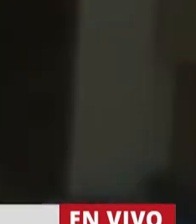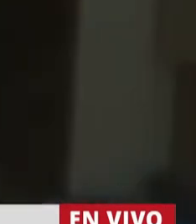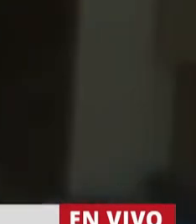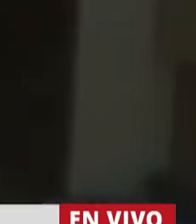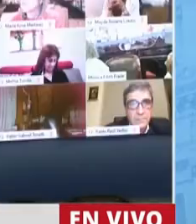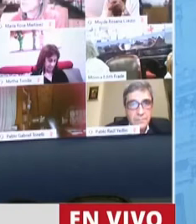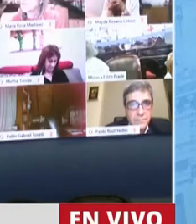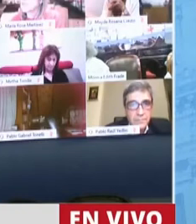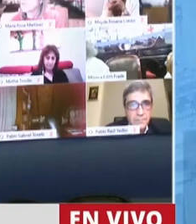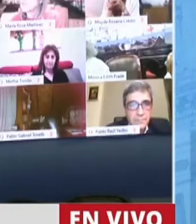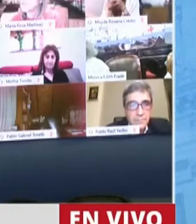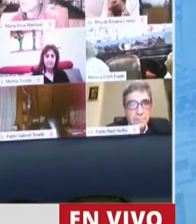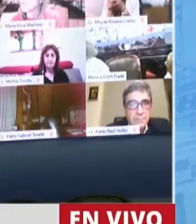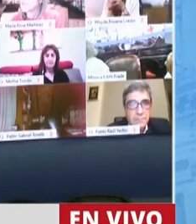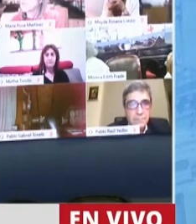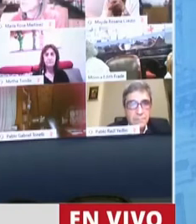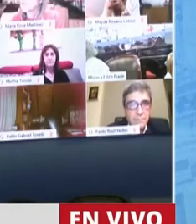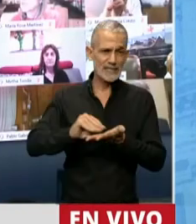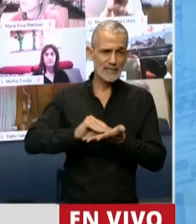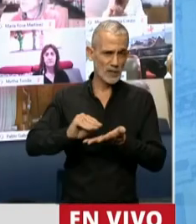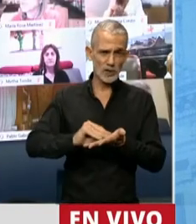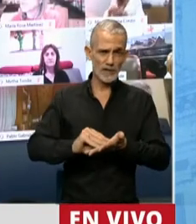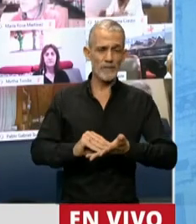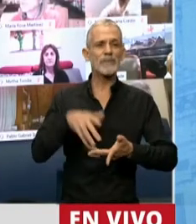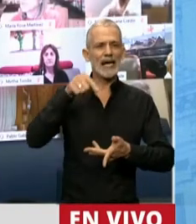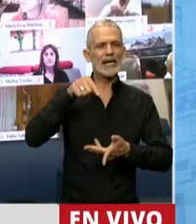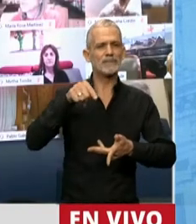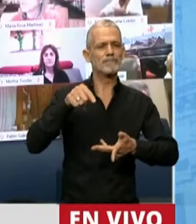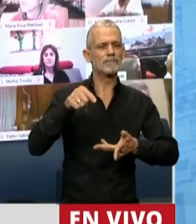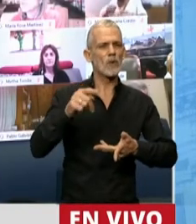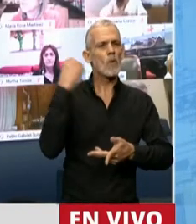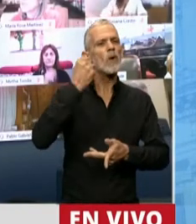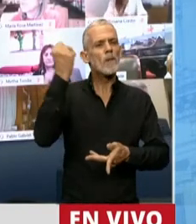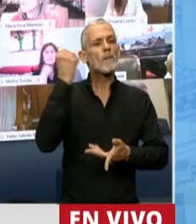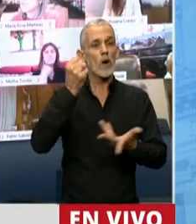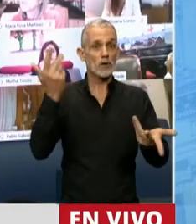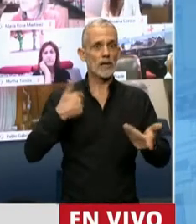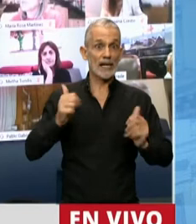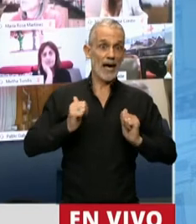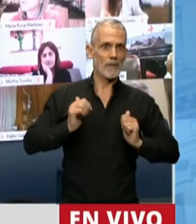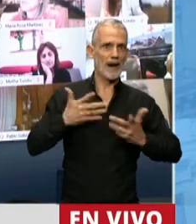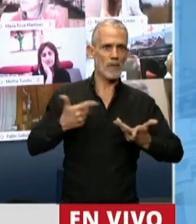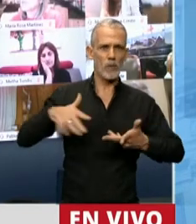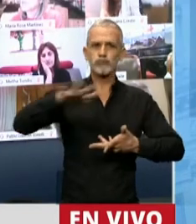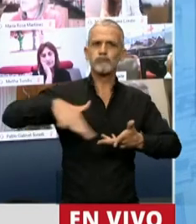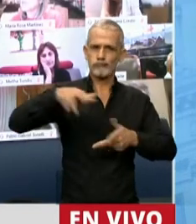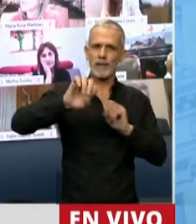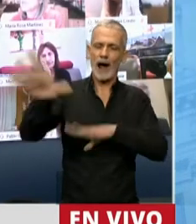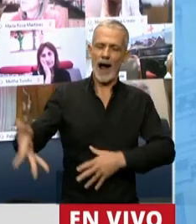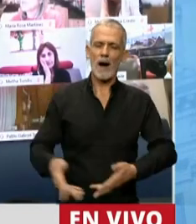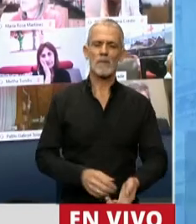sanción que viene del Senado es un hecho auspicioso y muy importante y esperado por el sector.